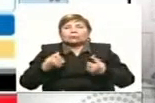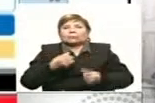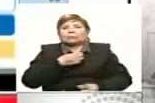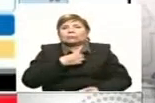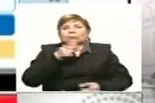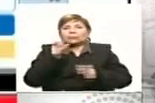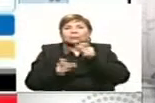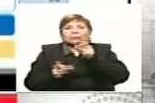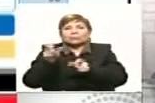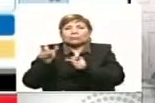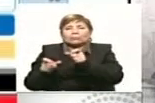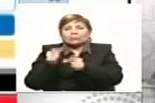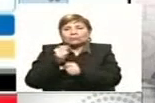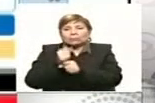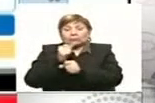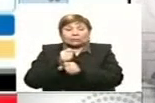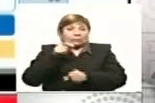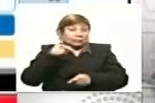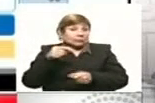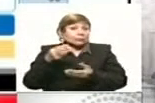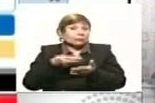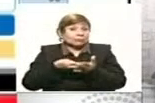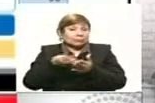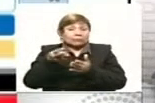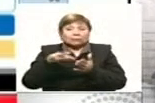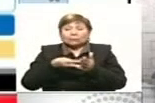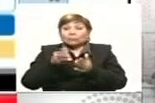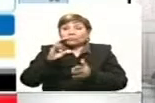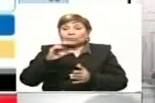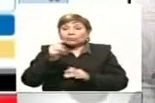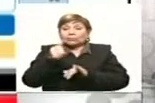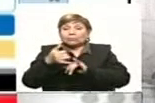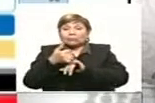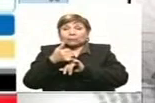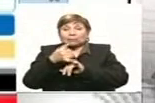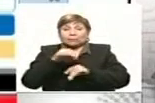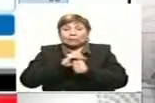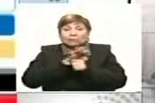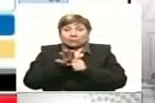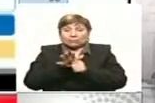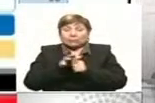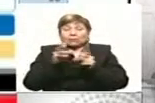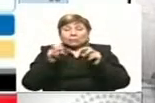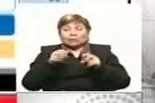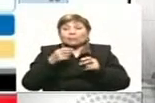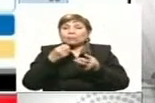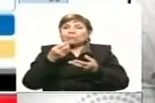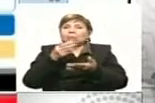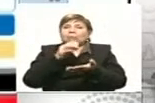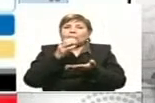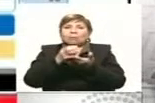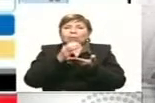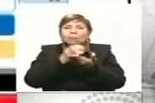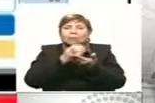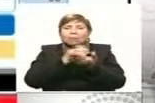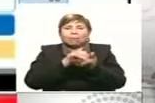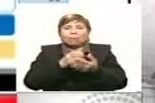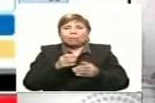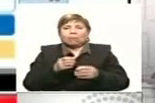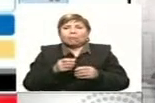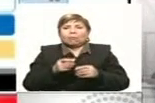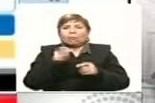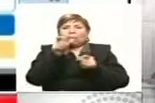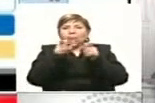se desarrolló esta modalidad laboral CAS-COVID, que son contratos